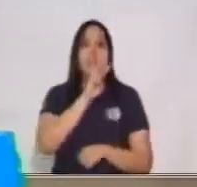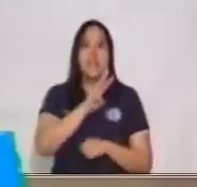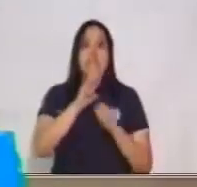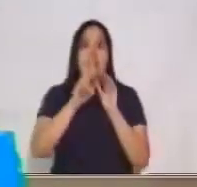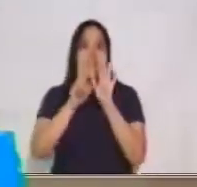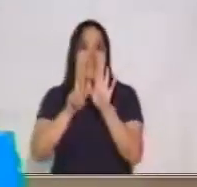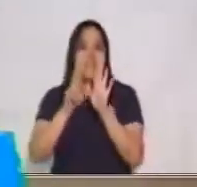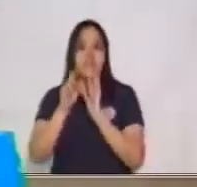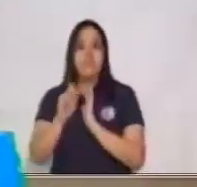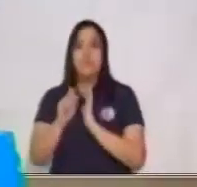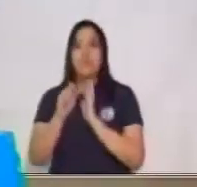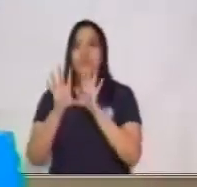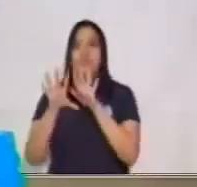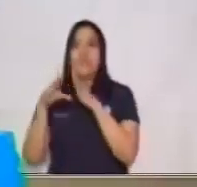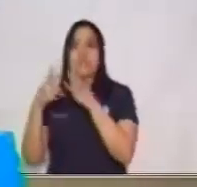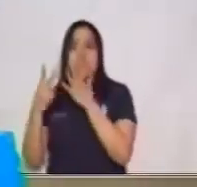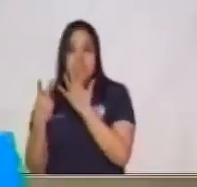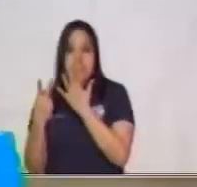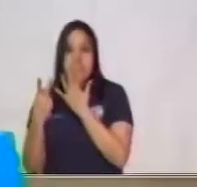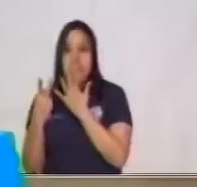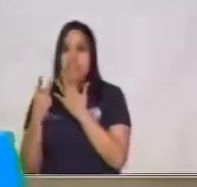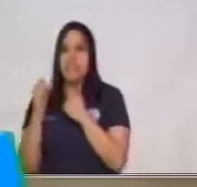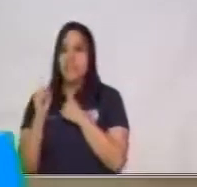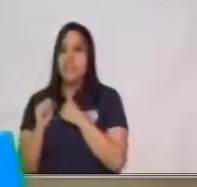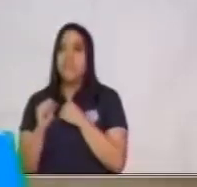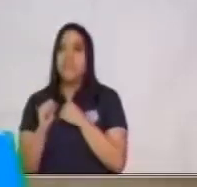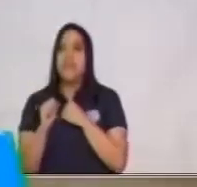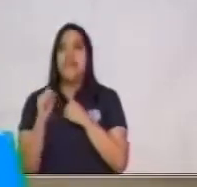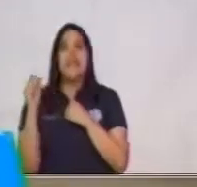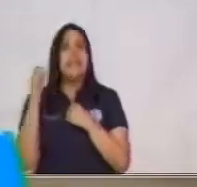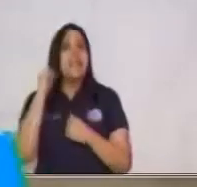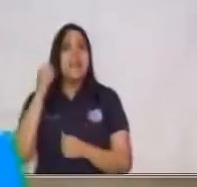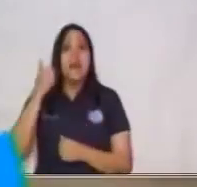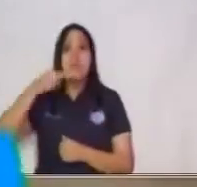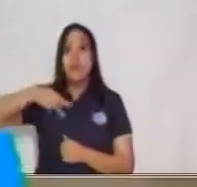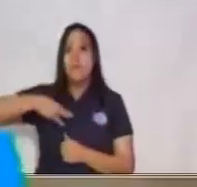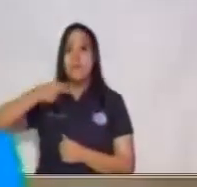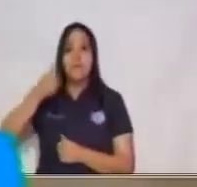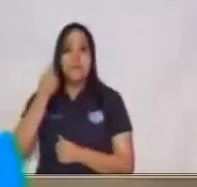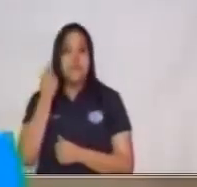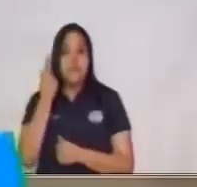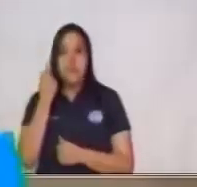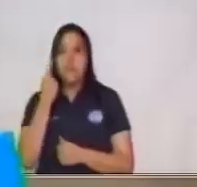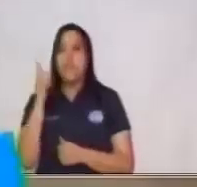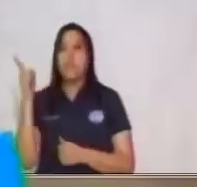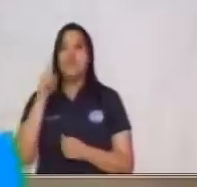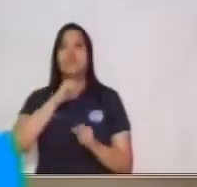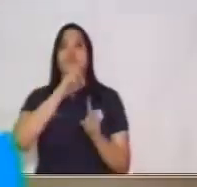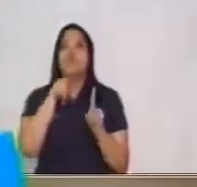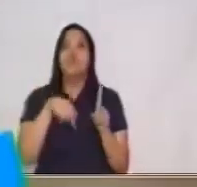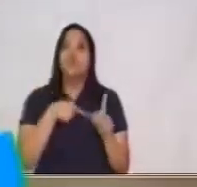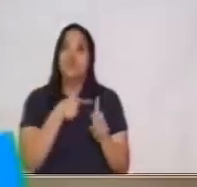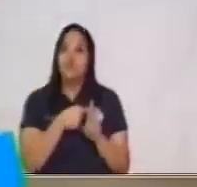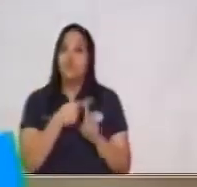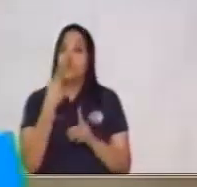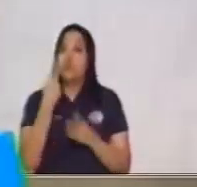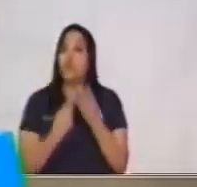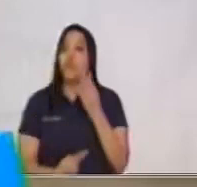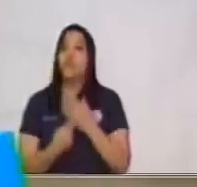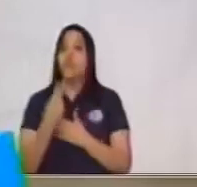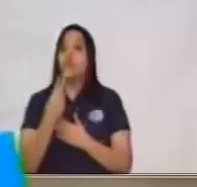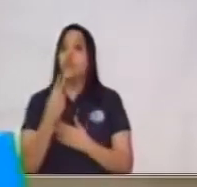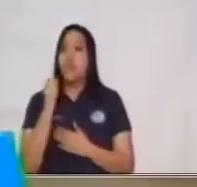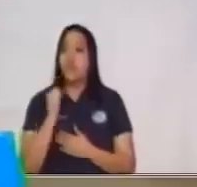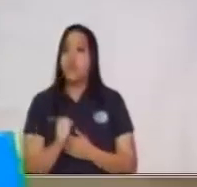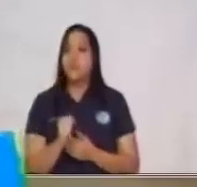todo esto nos tiene que dar 180. Entonces, sumamos estos dos y nos